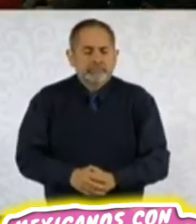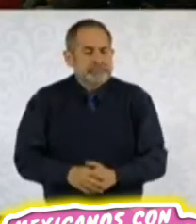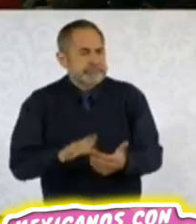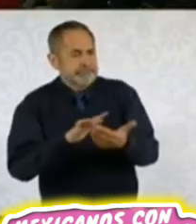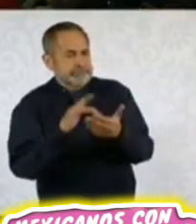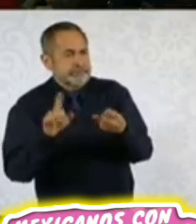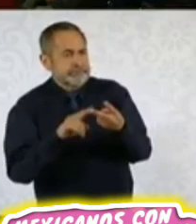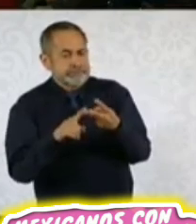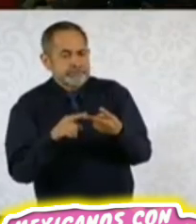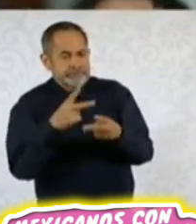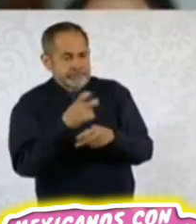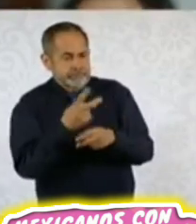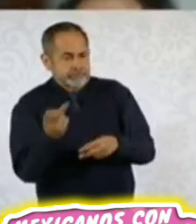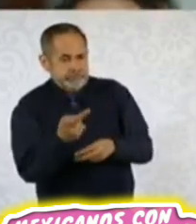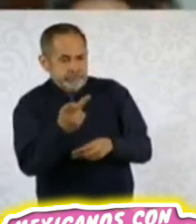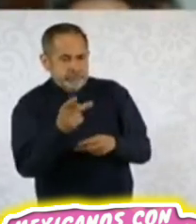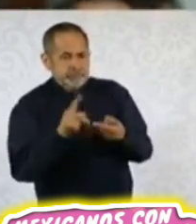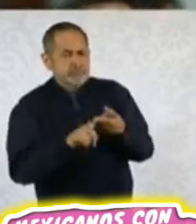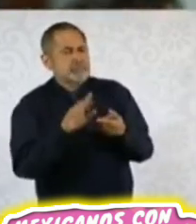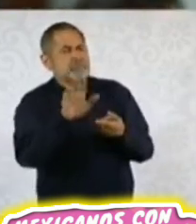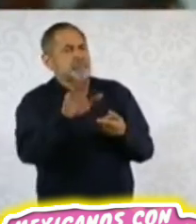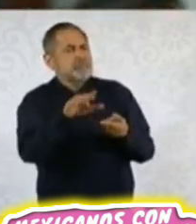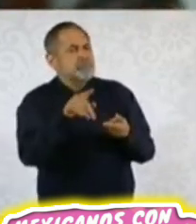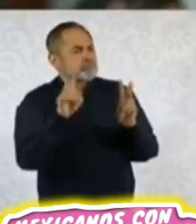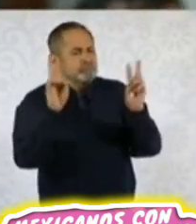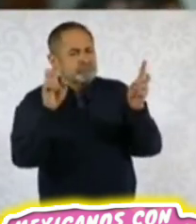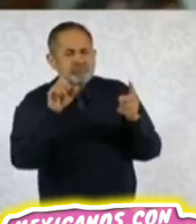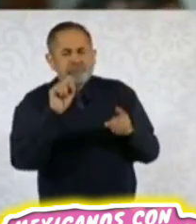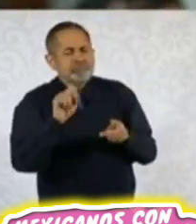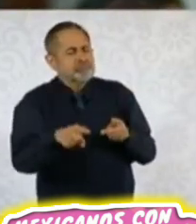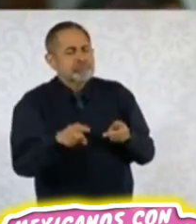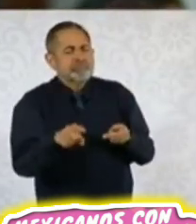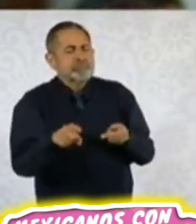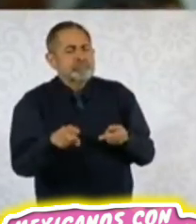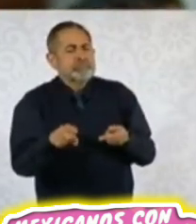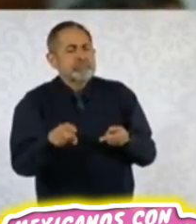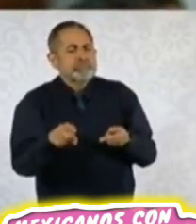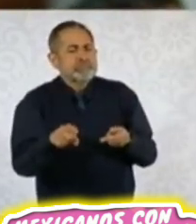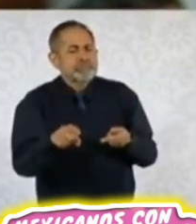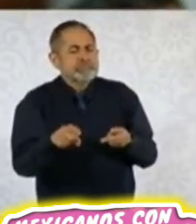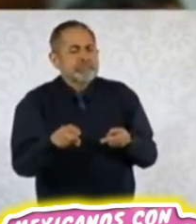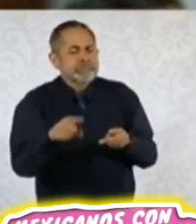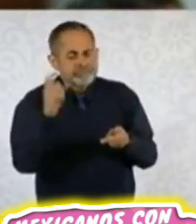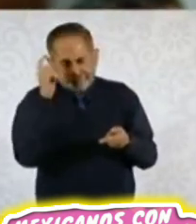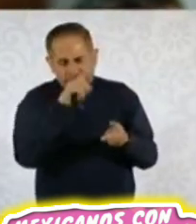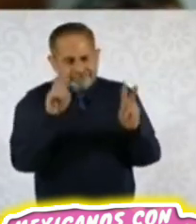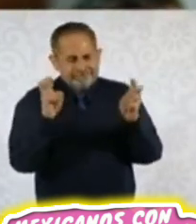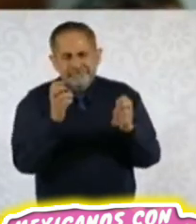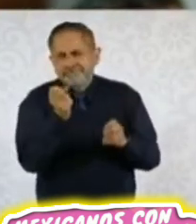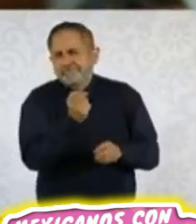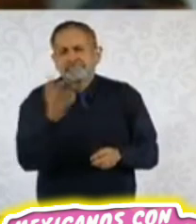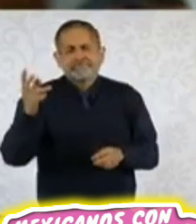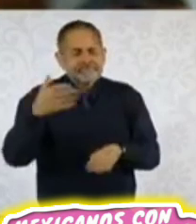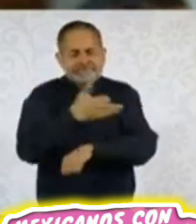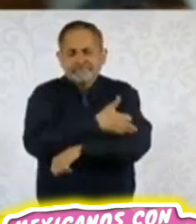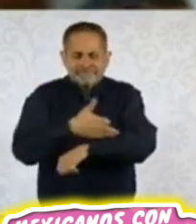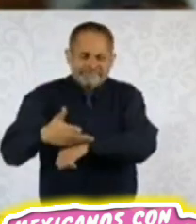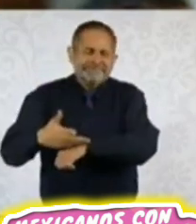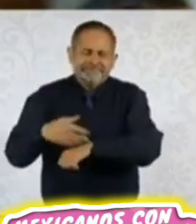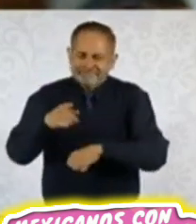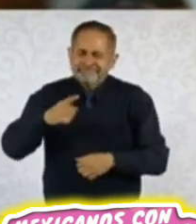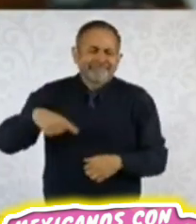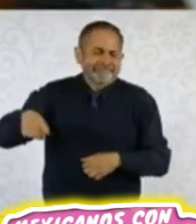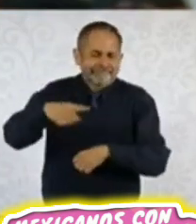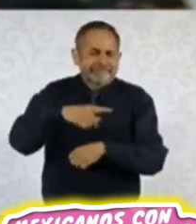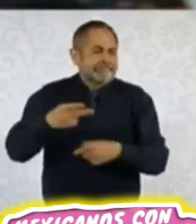pregunta relacionada con los temas, con este tema que es tan duro para pues muchas familias de las